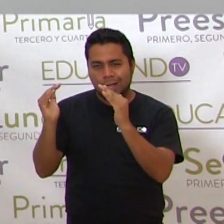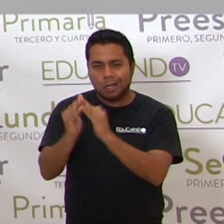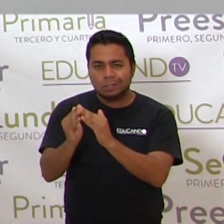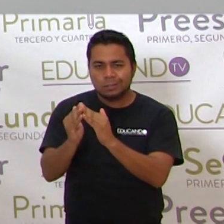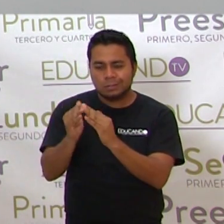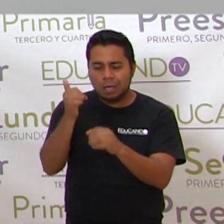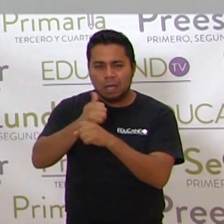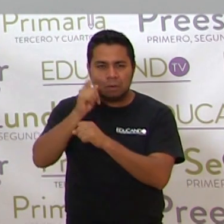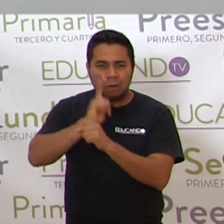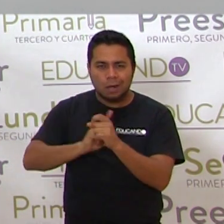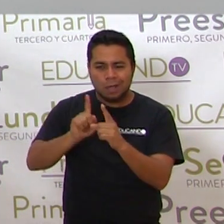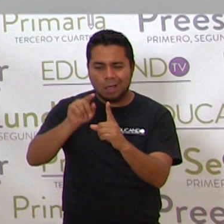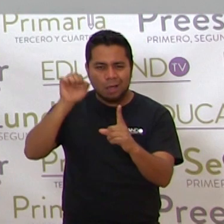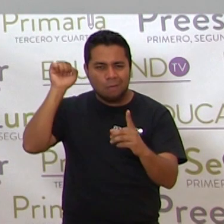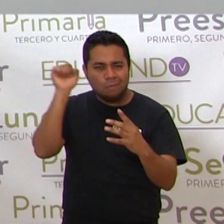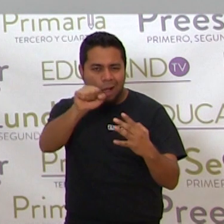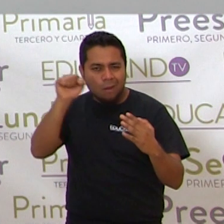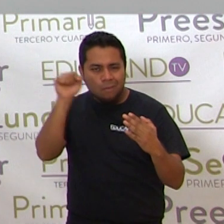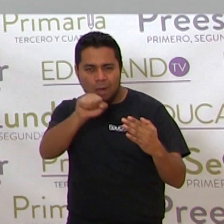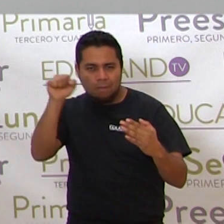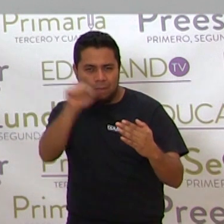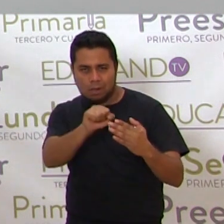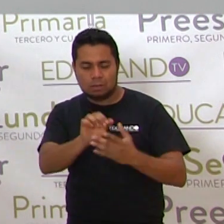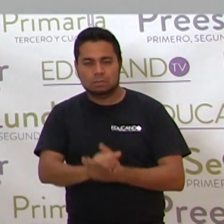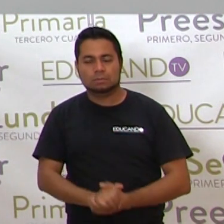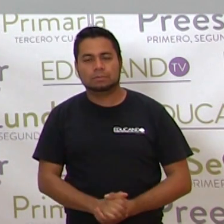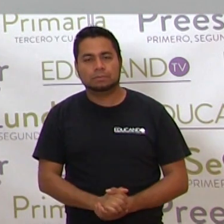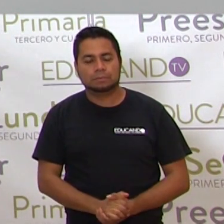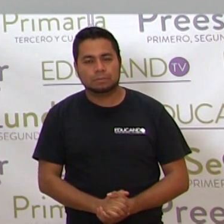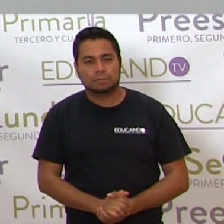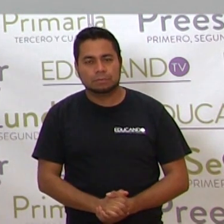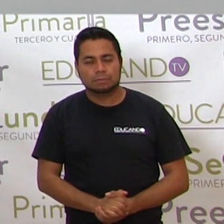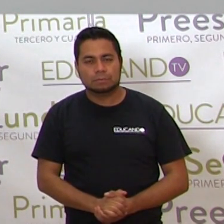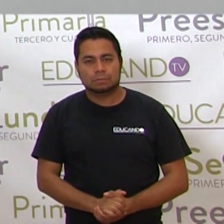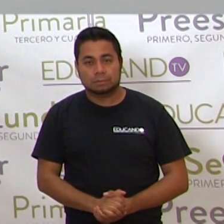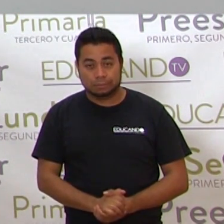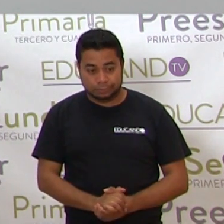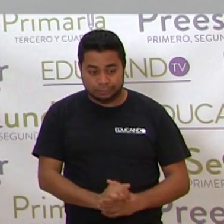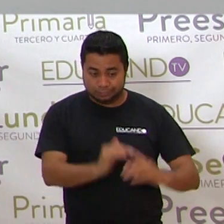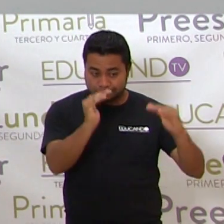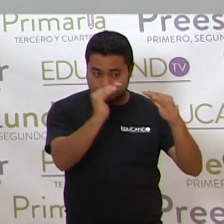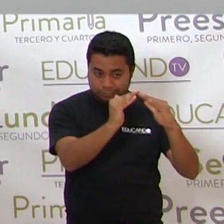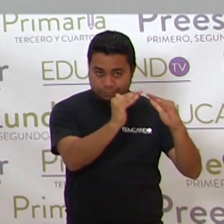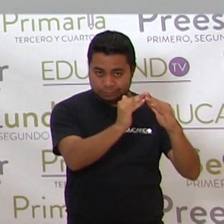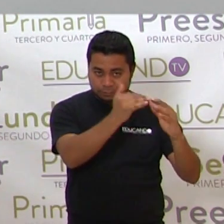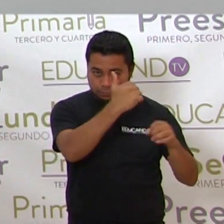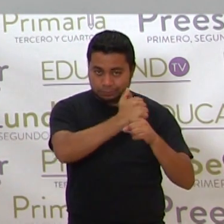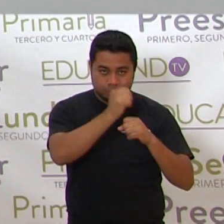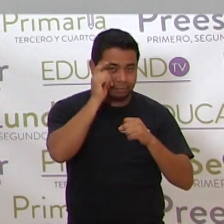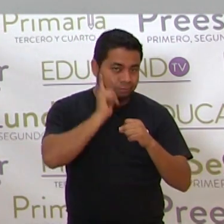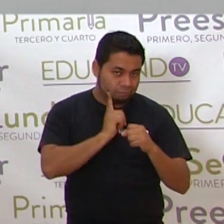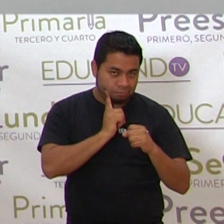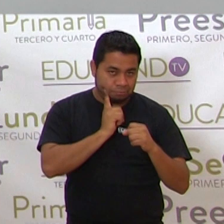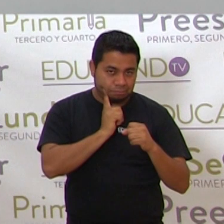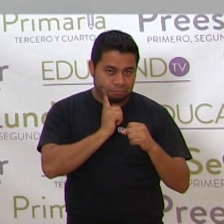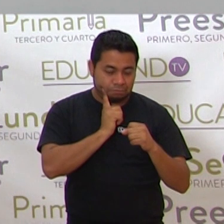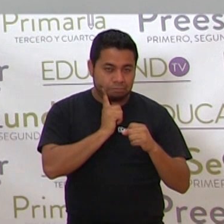puerta. Bien, aparece el lobo frente a la casa de la abuela y toca la